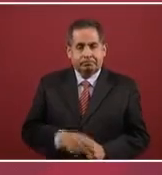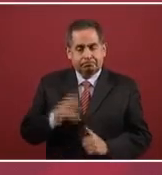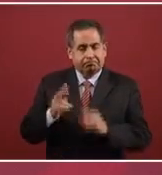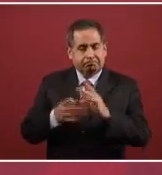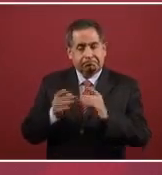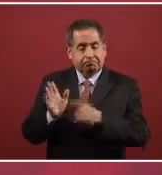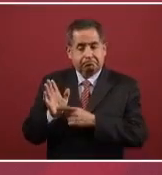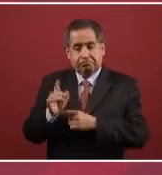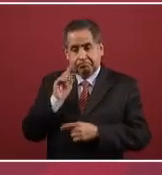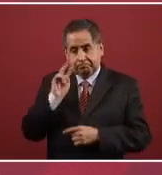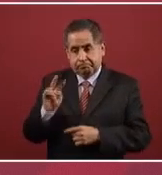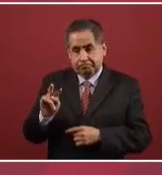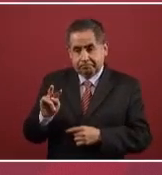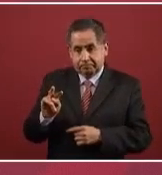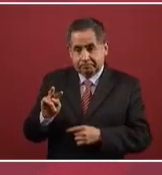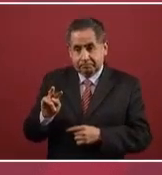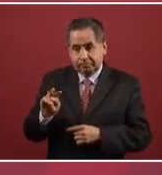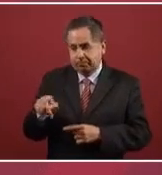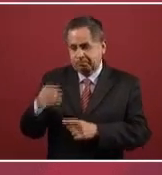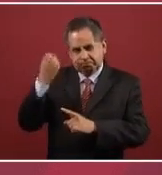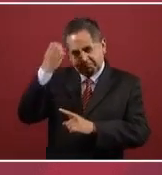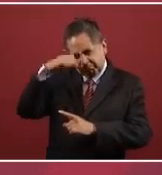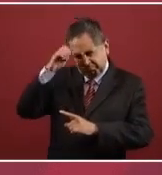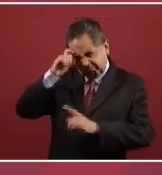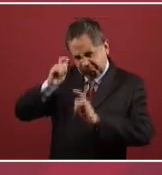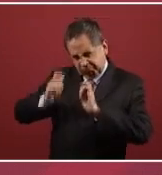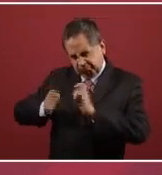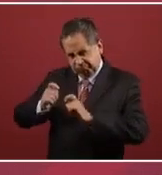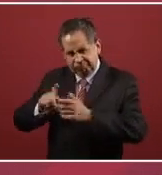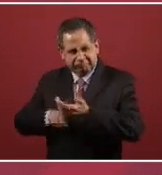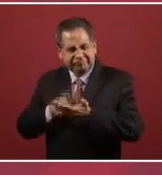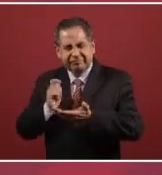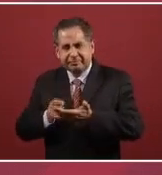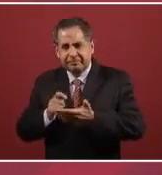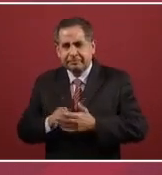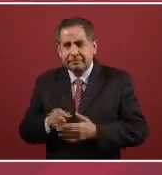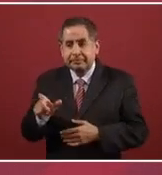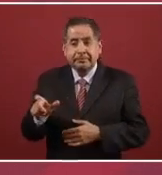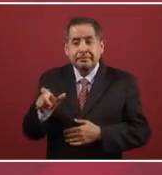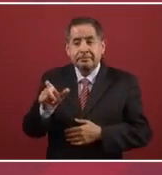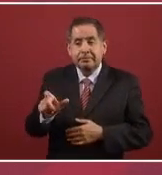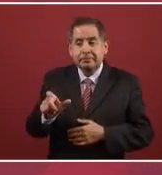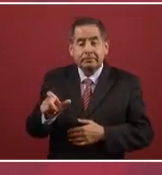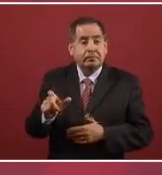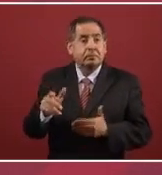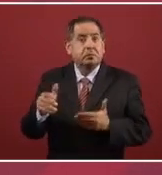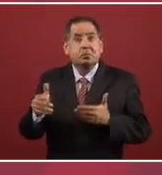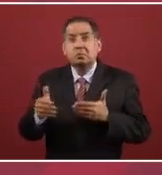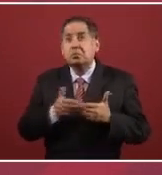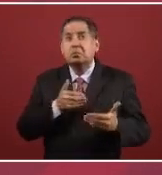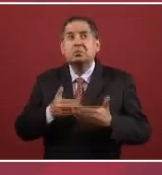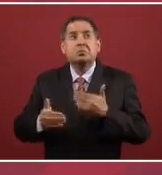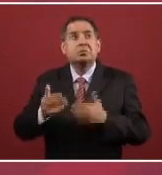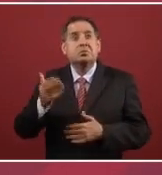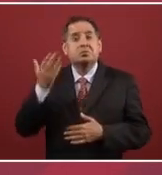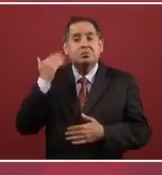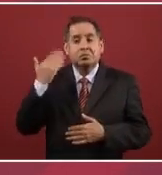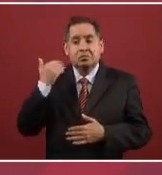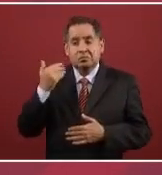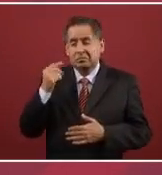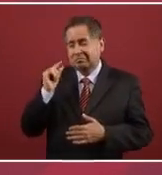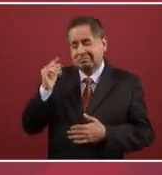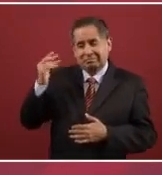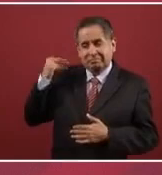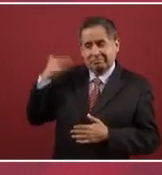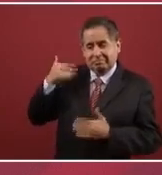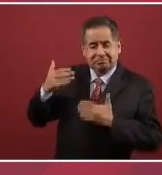van a los expertos, porque esto se puso de moda en los últimos